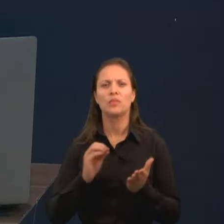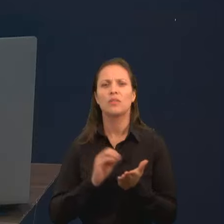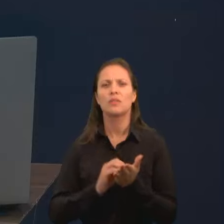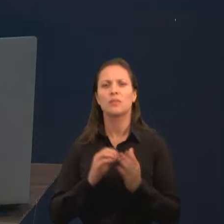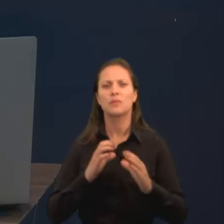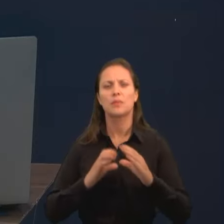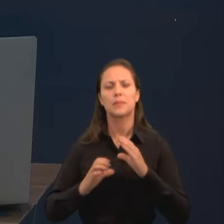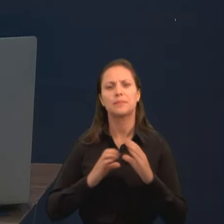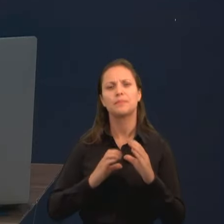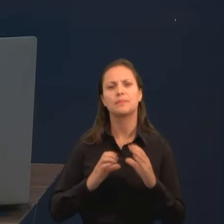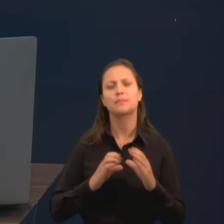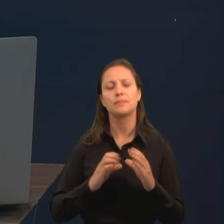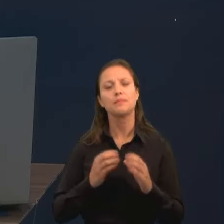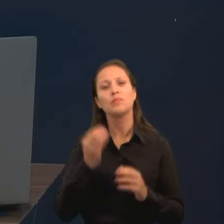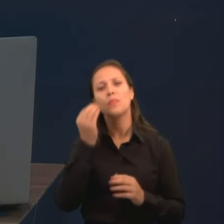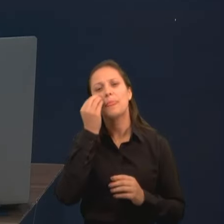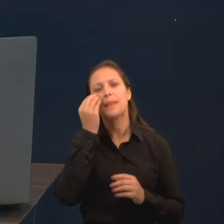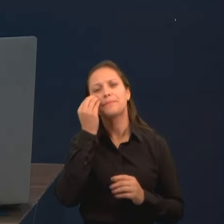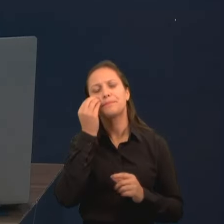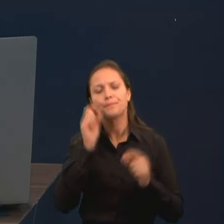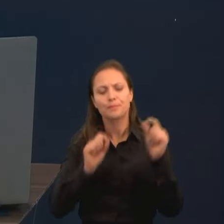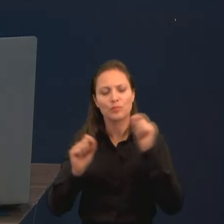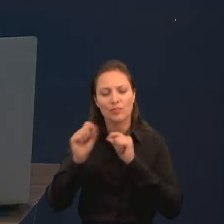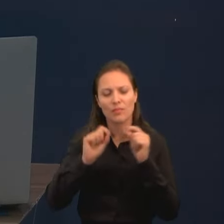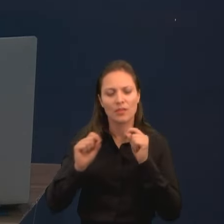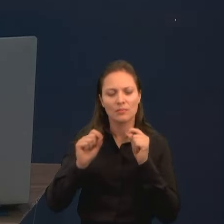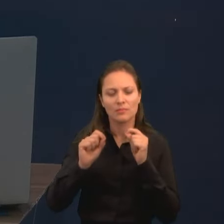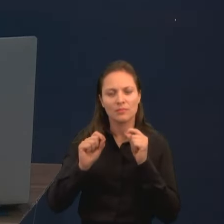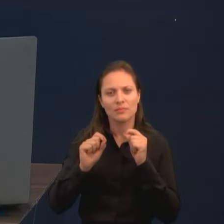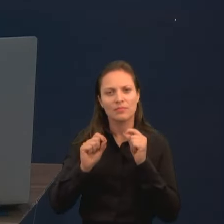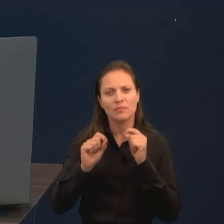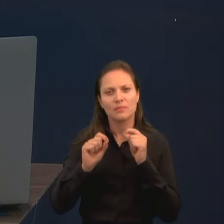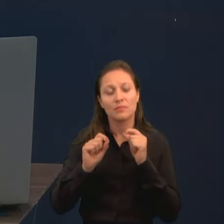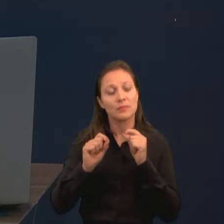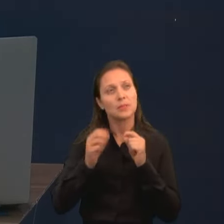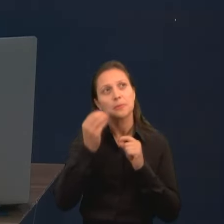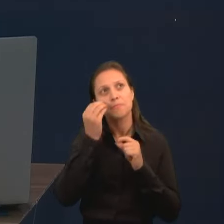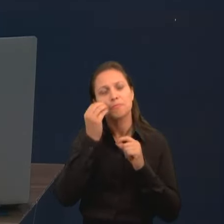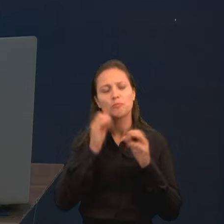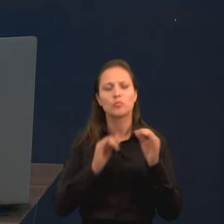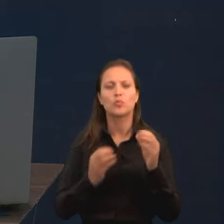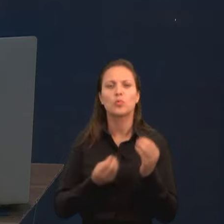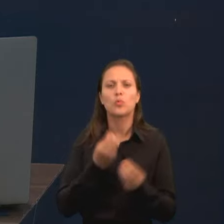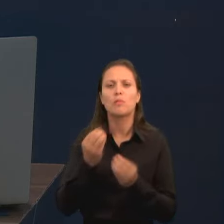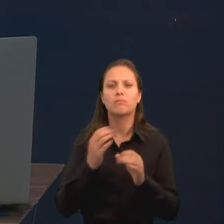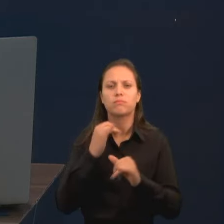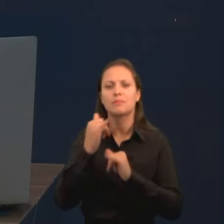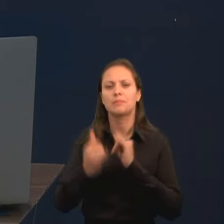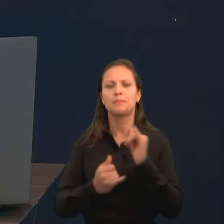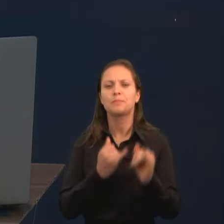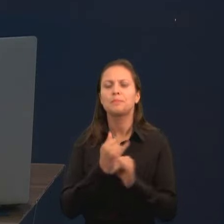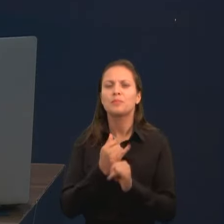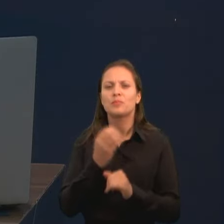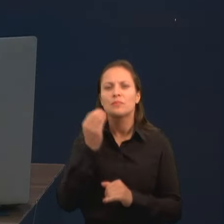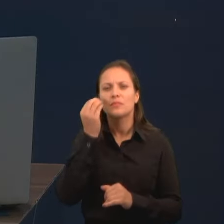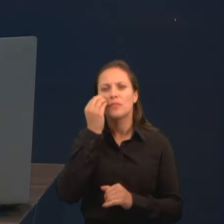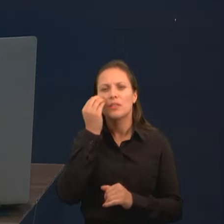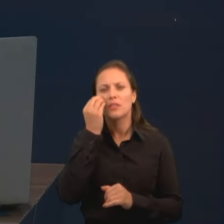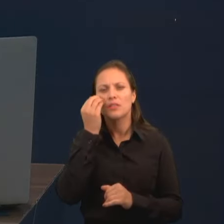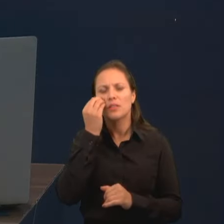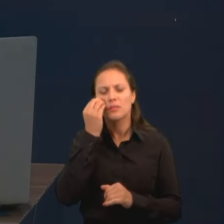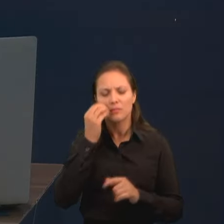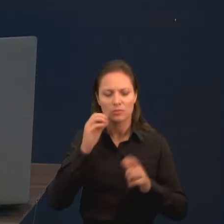pueden entrar dentro de los medios que producen informaciones en otros canales a través de